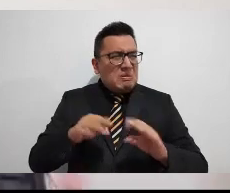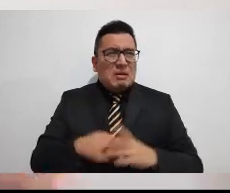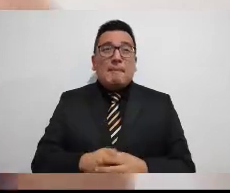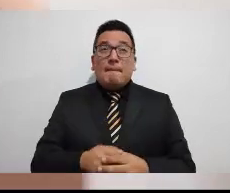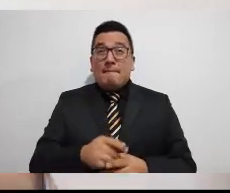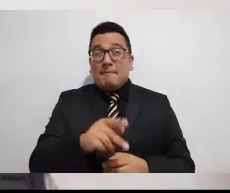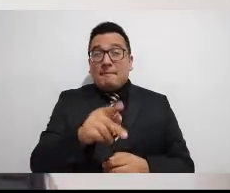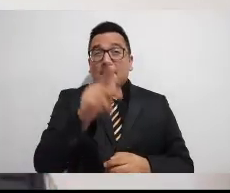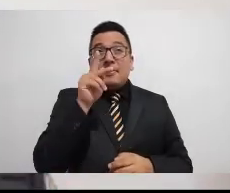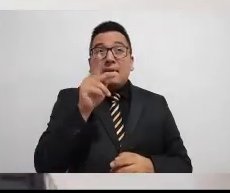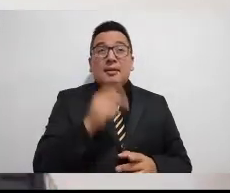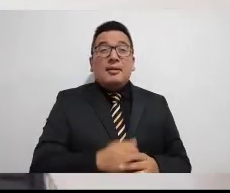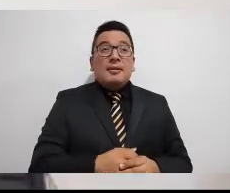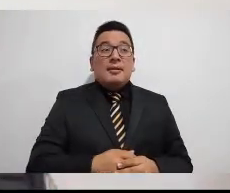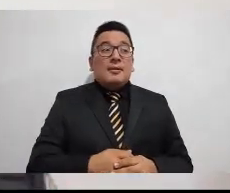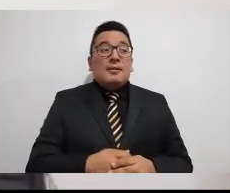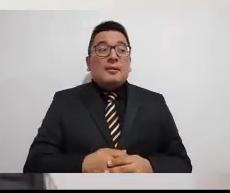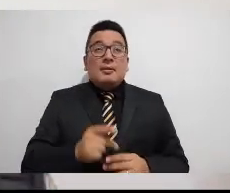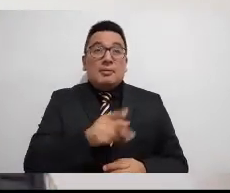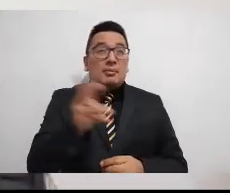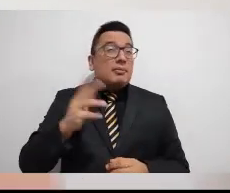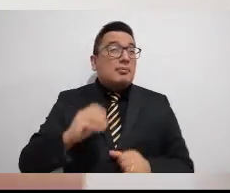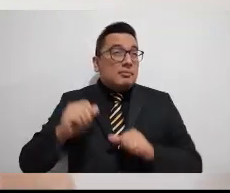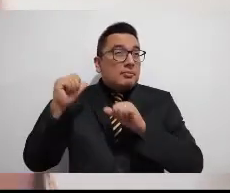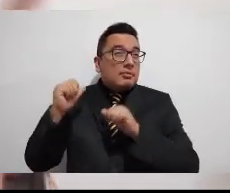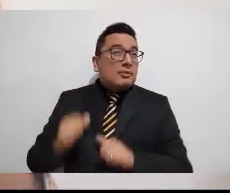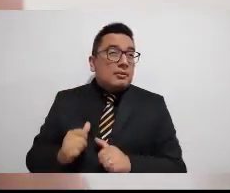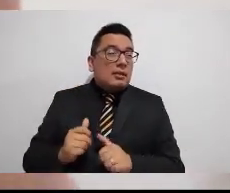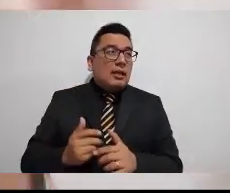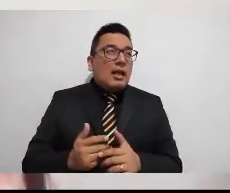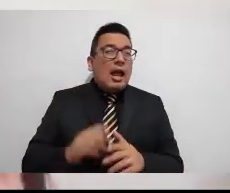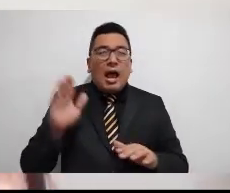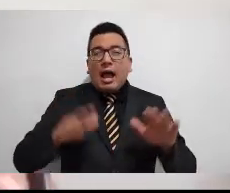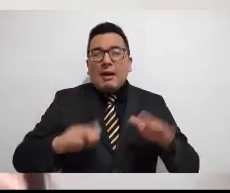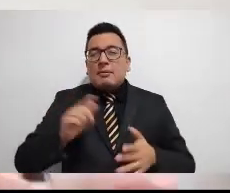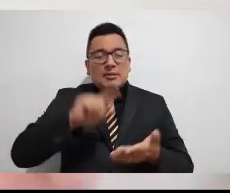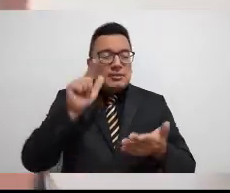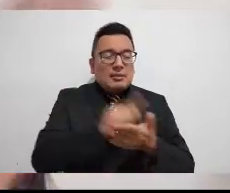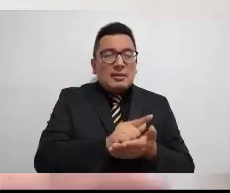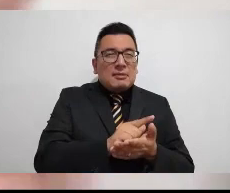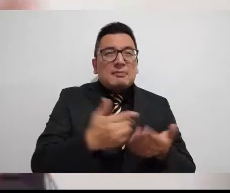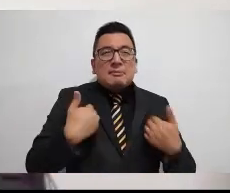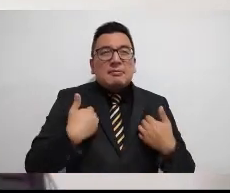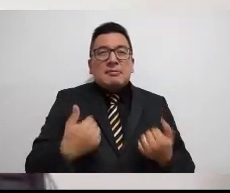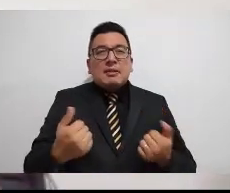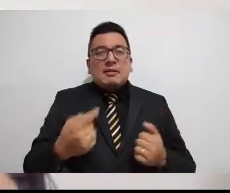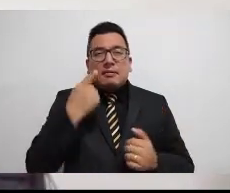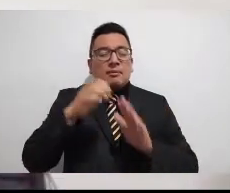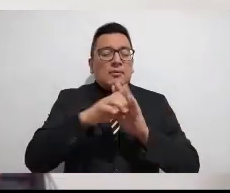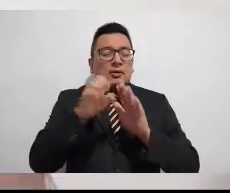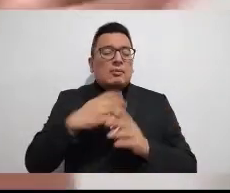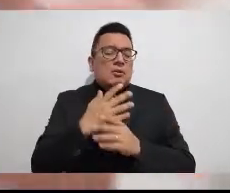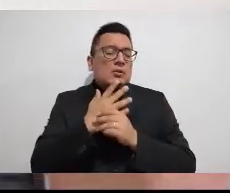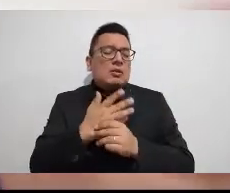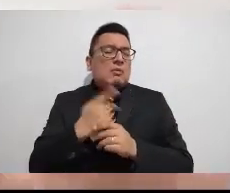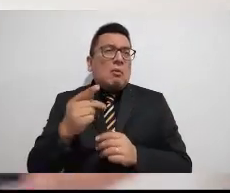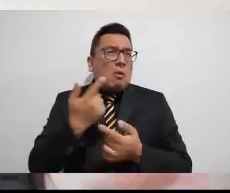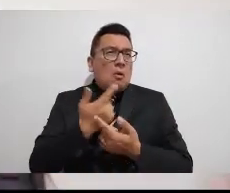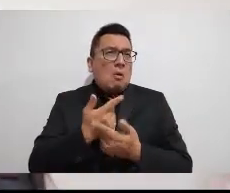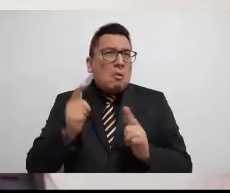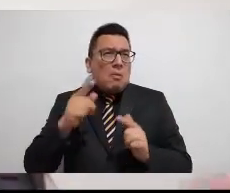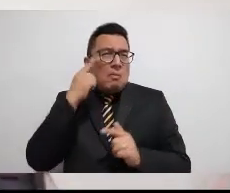indígenas. Pero quienes toman decisiones no necesariamente comprenden esta complejidad. Por ejemplo, cuando dices, es que es autonomía y